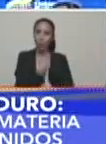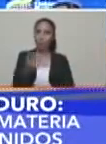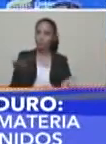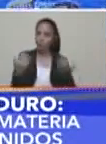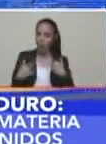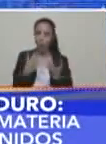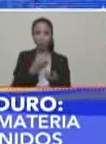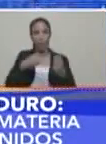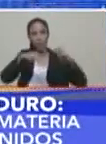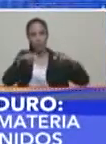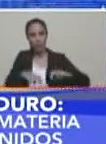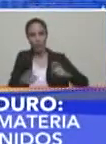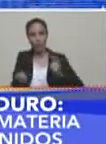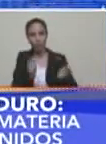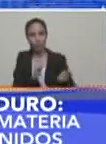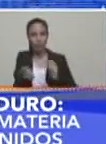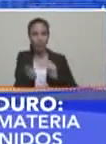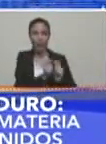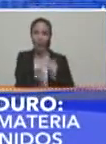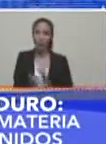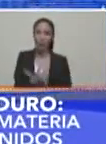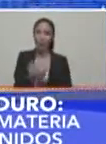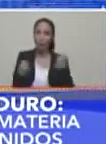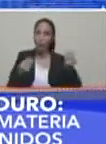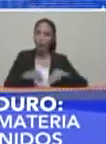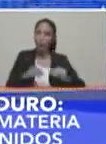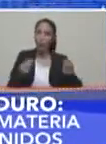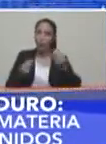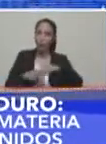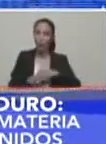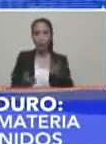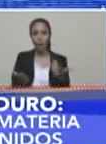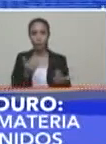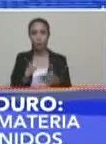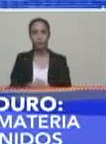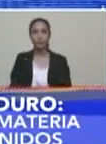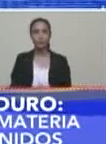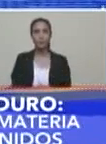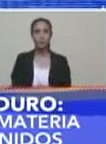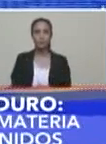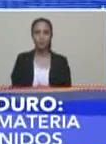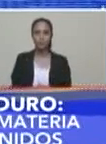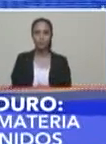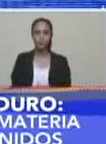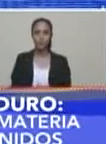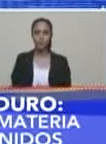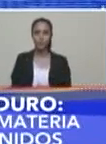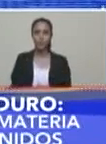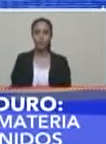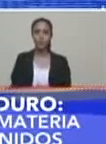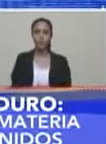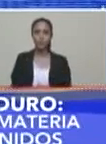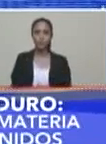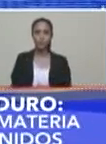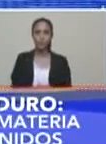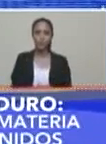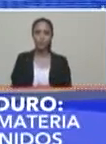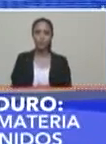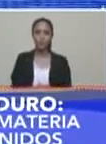hablar, nos sentamos a conversar con Francesco Rocca, de Roma,